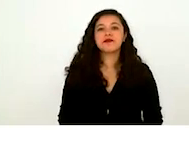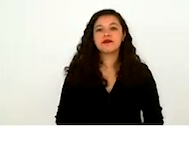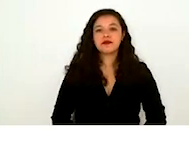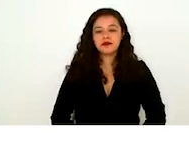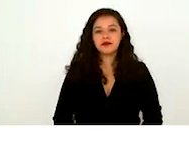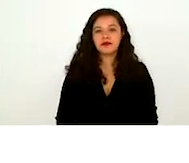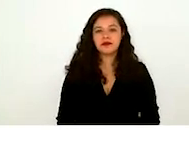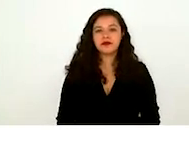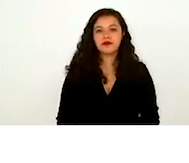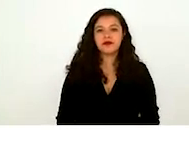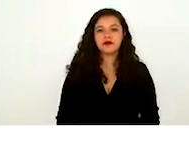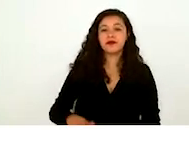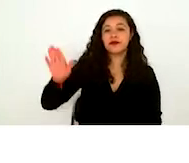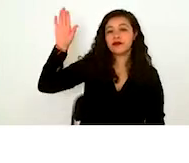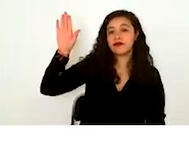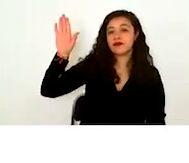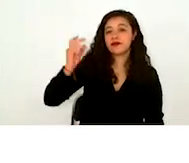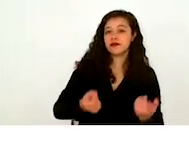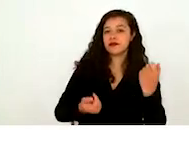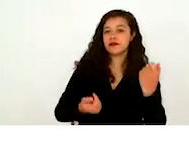a levantó la bonita creo